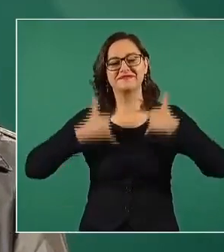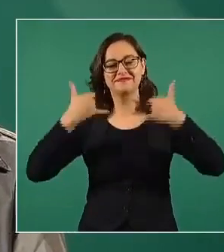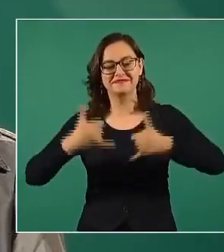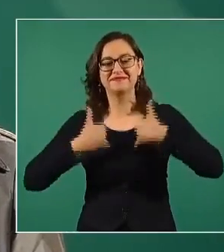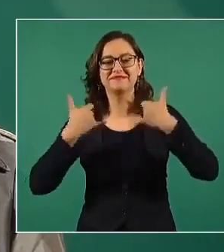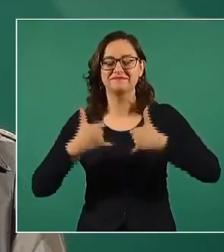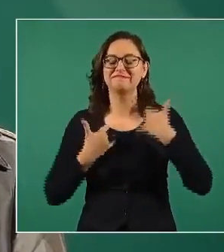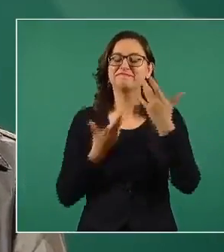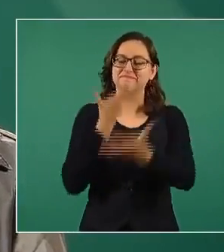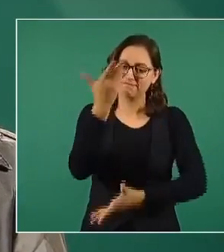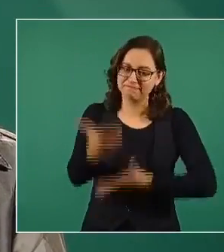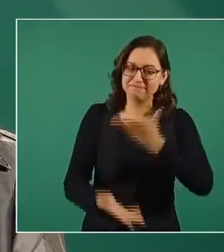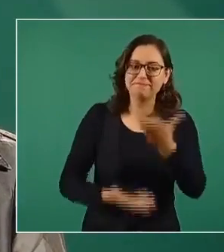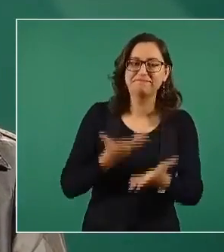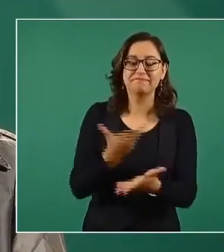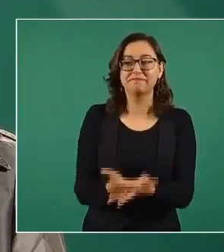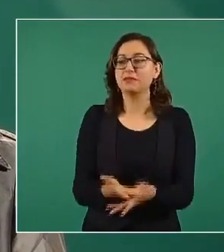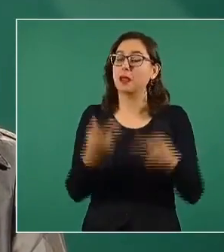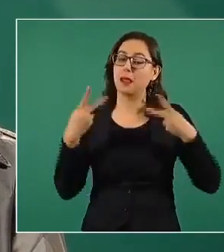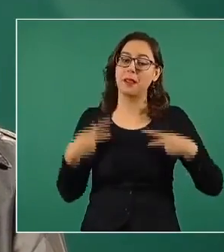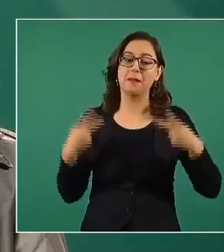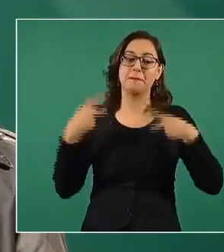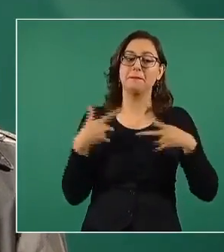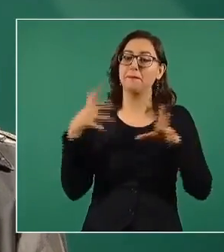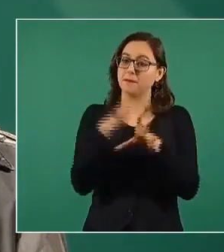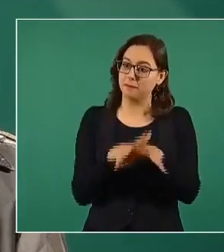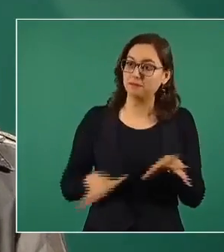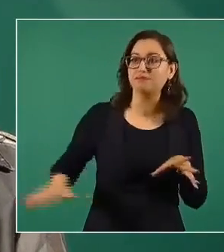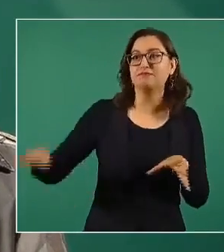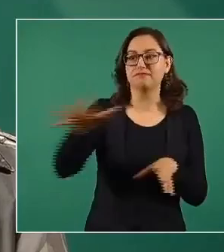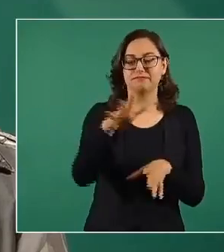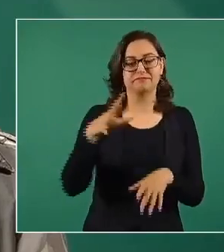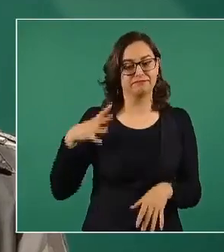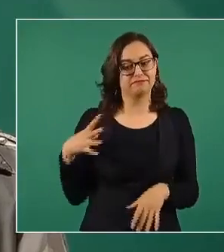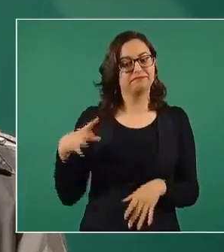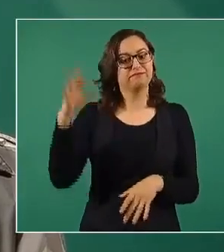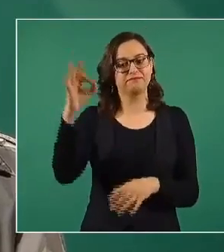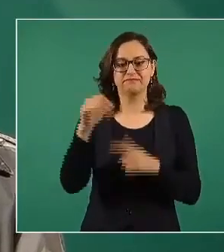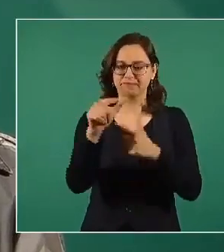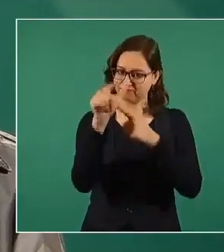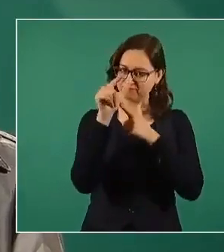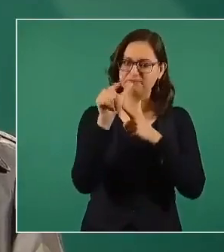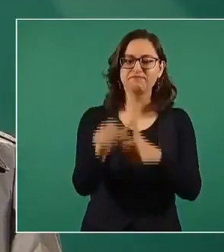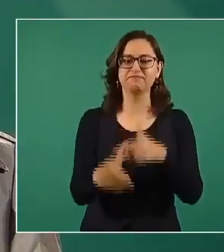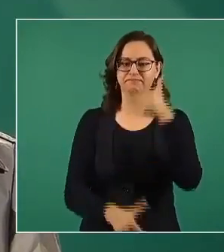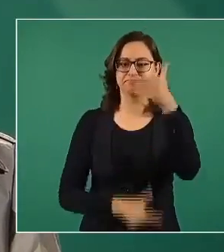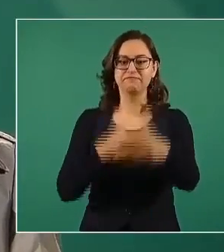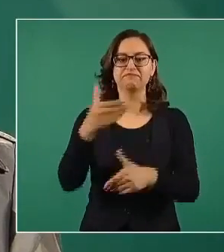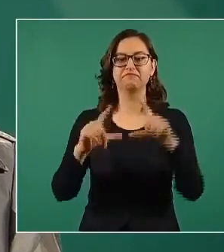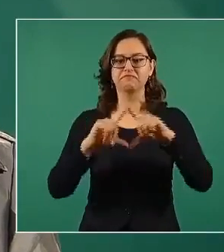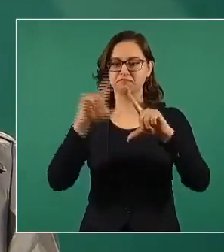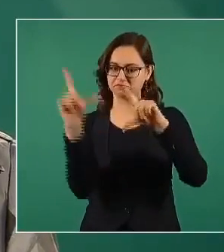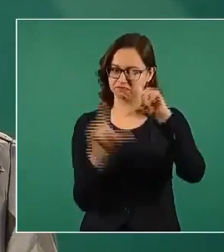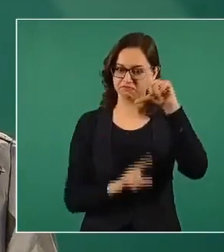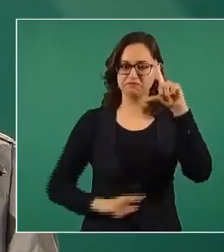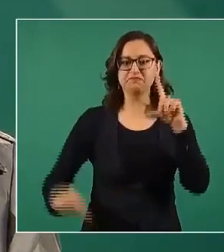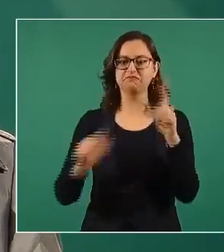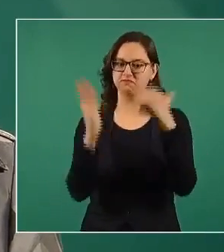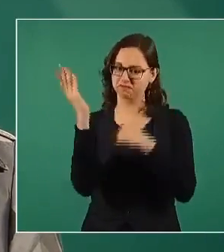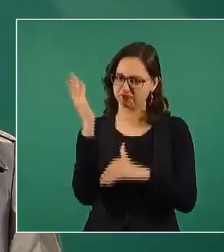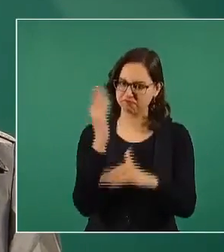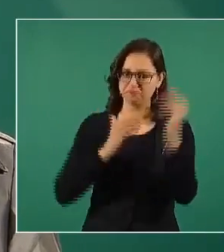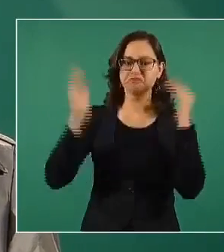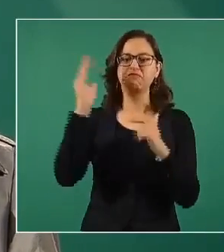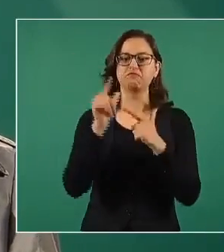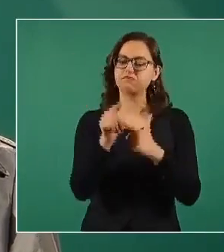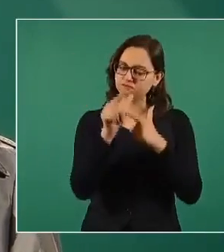estamos para servirles, y sociedad en general, pues aquí estamos, adelante. México está de pie, México tiene que seguir,